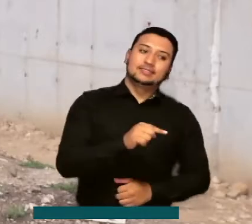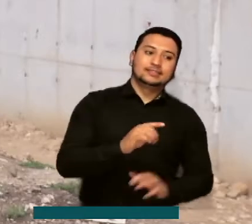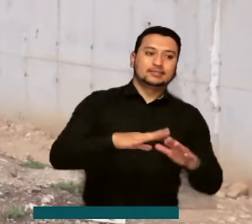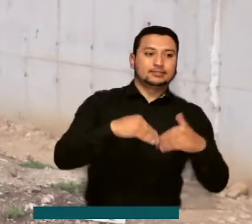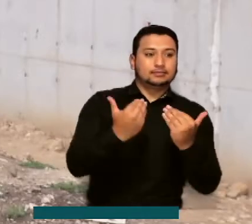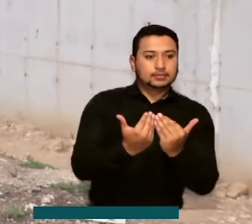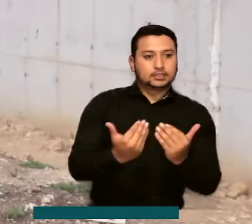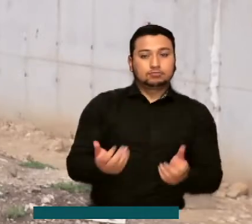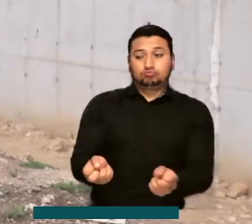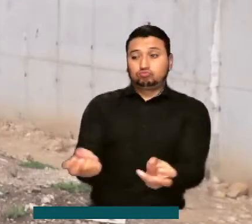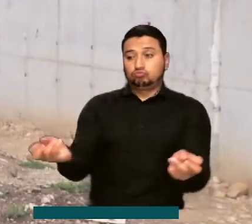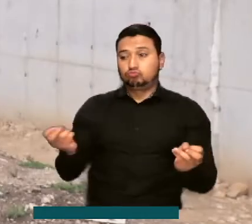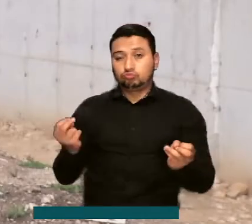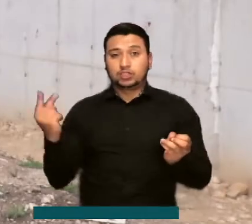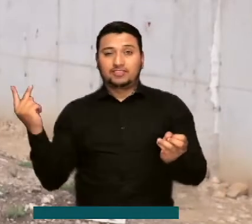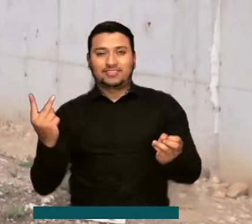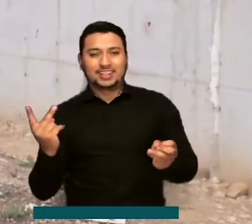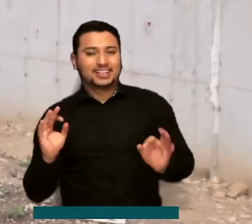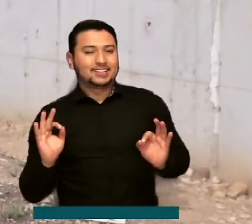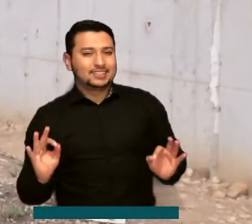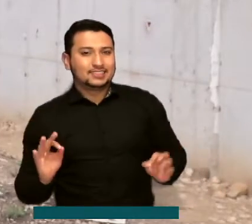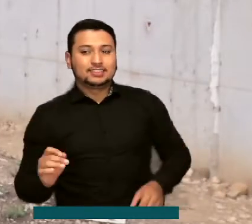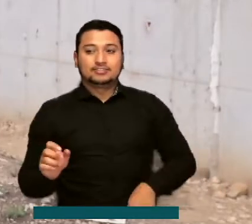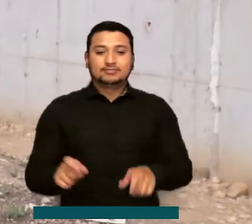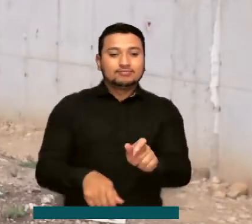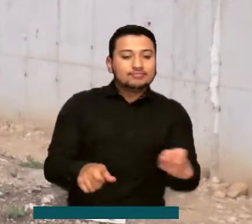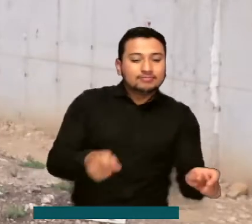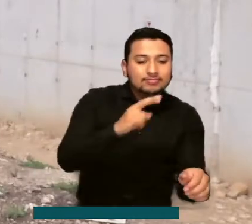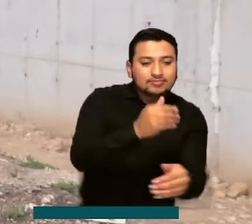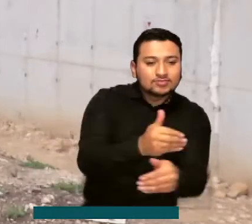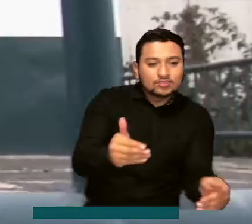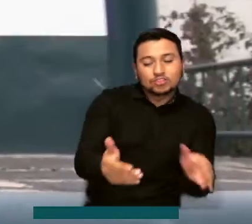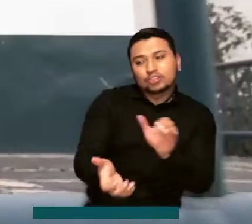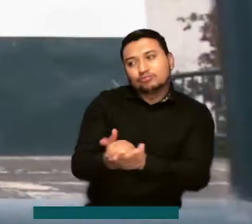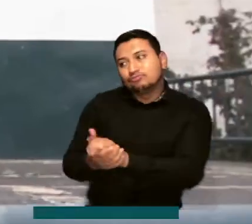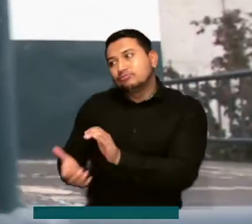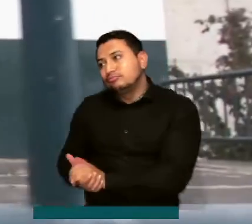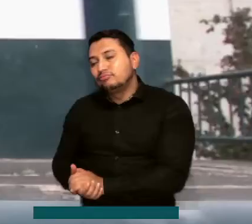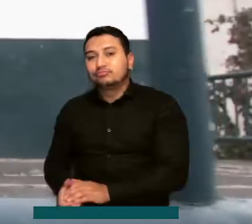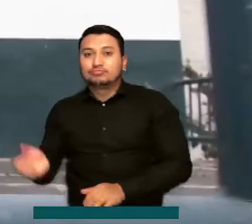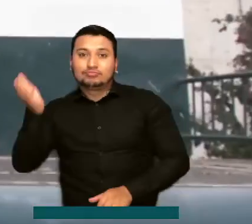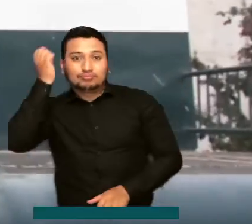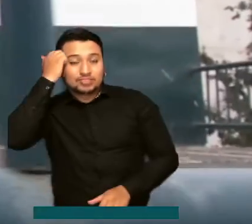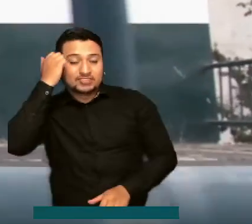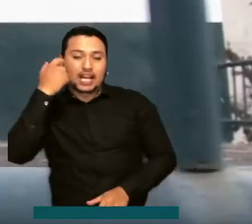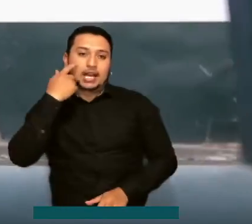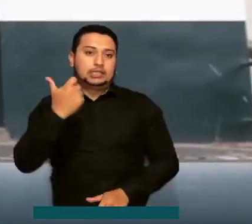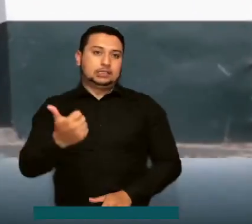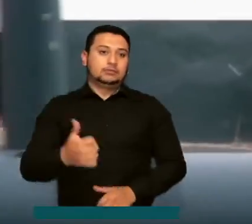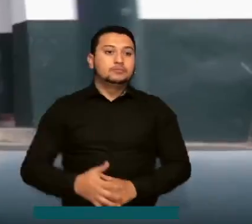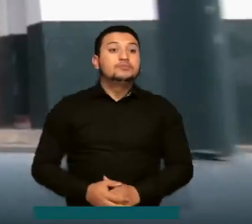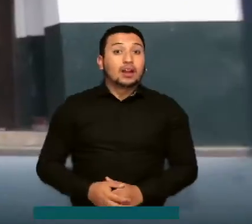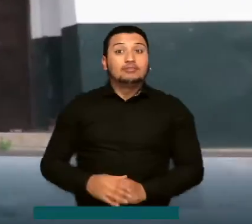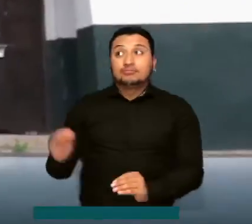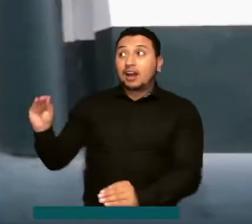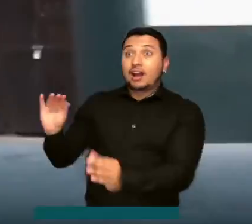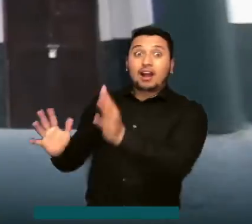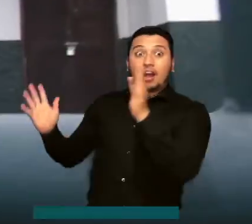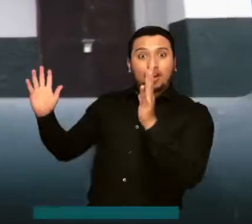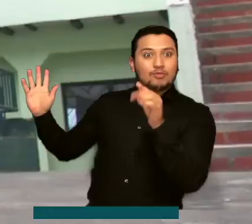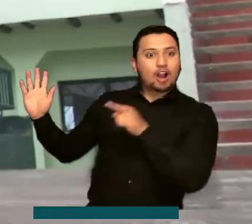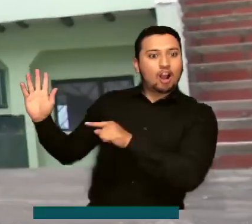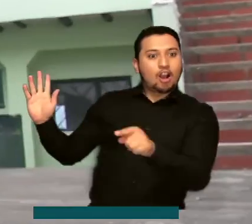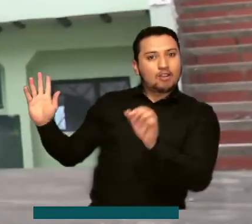pastos verdes, el compañerismo de los niños, las profesoras. Tenemos árboles y podemos jugar con